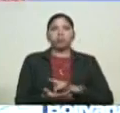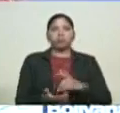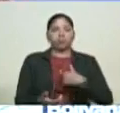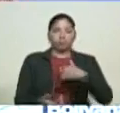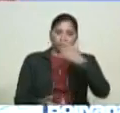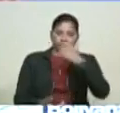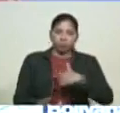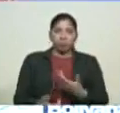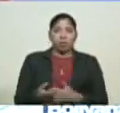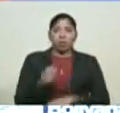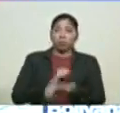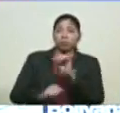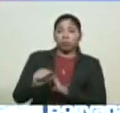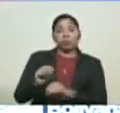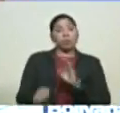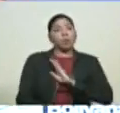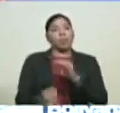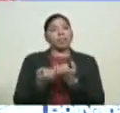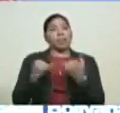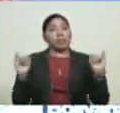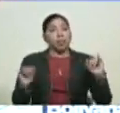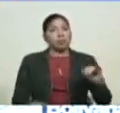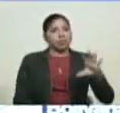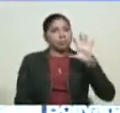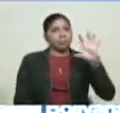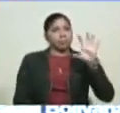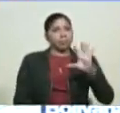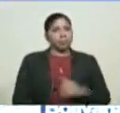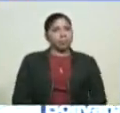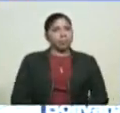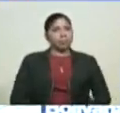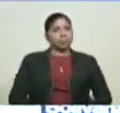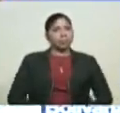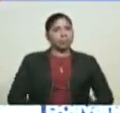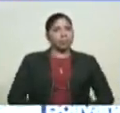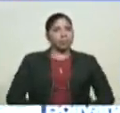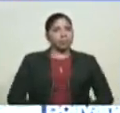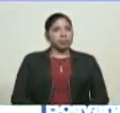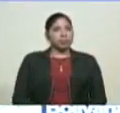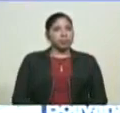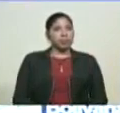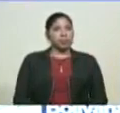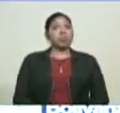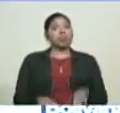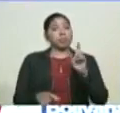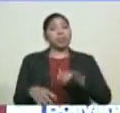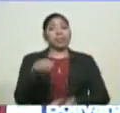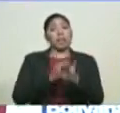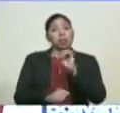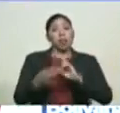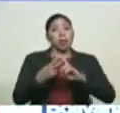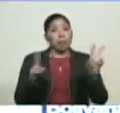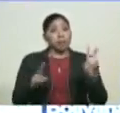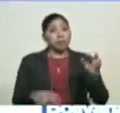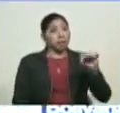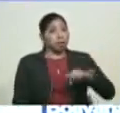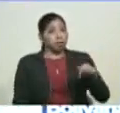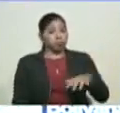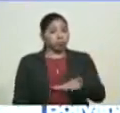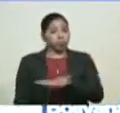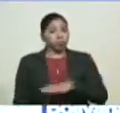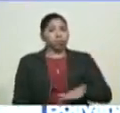nuestra independencia, nuestra soberanía, nuestra democracia, por el derecho a la paz. Aquí mismo hemos